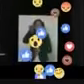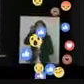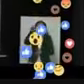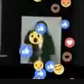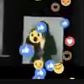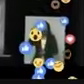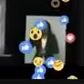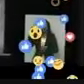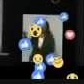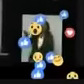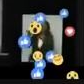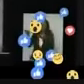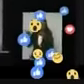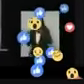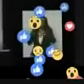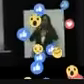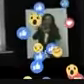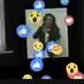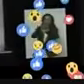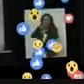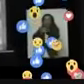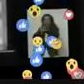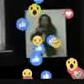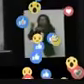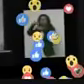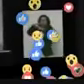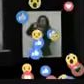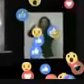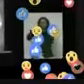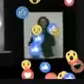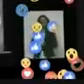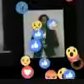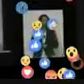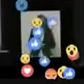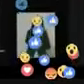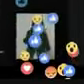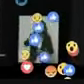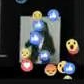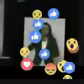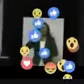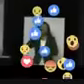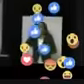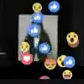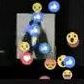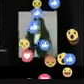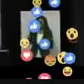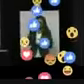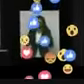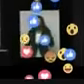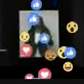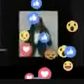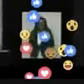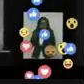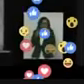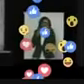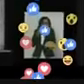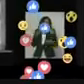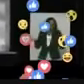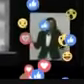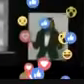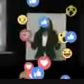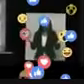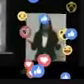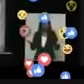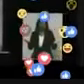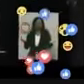de triple discurso, el ICOM por opinar, por debatir,